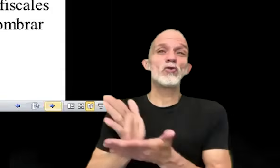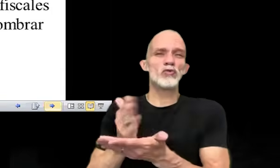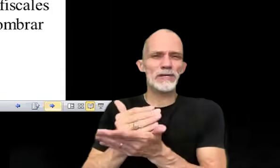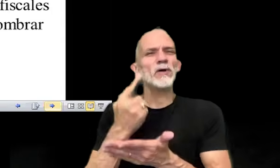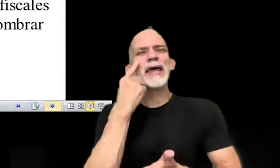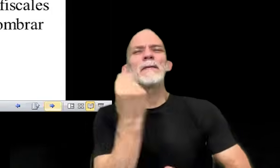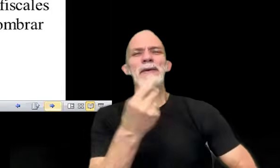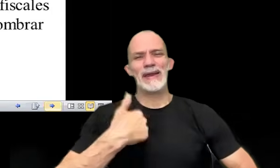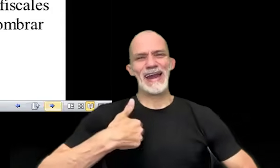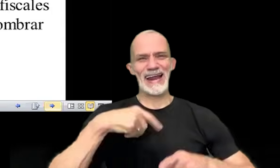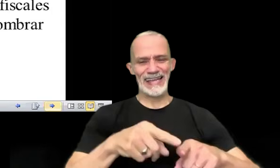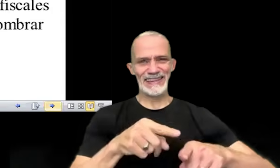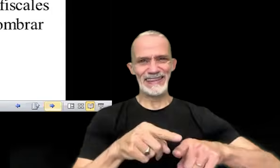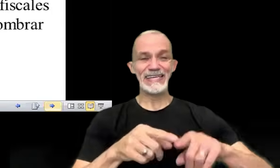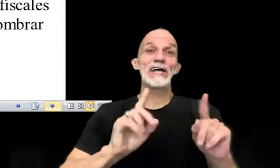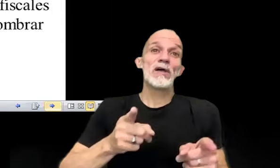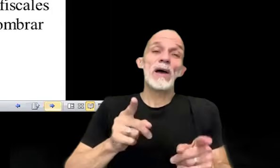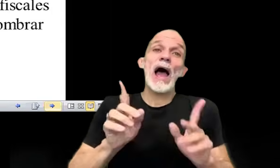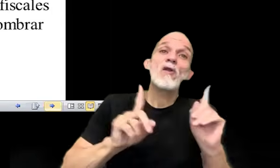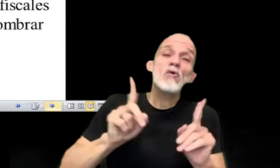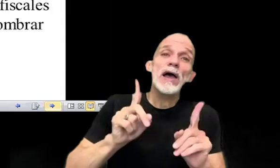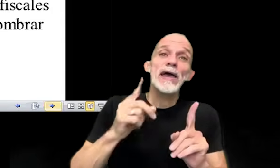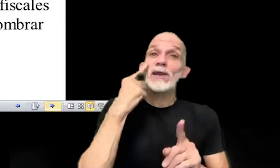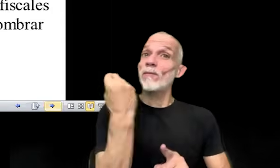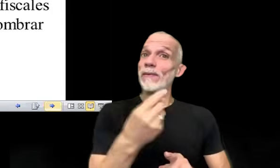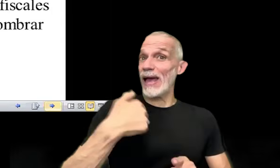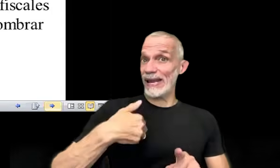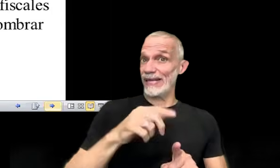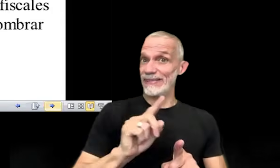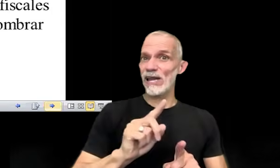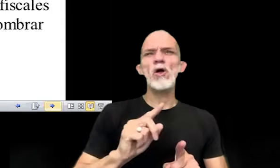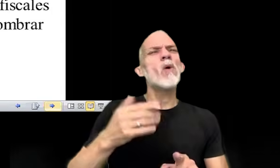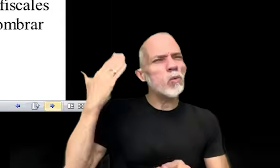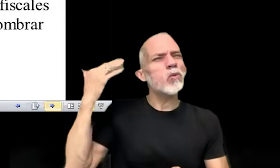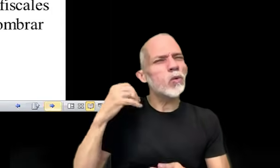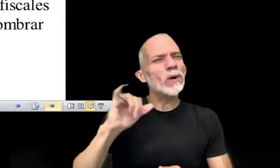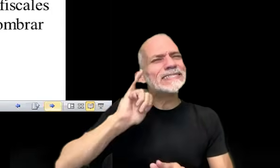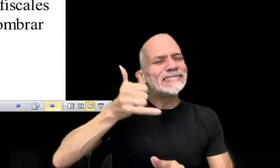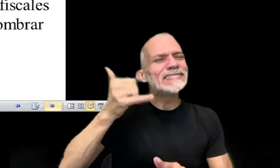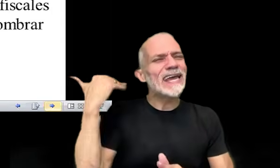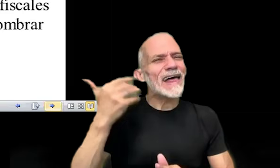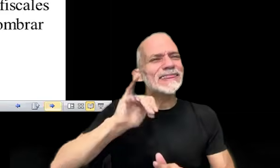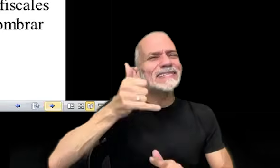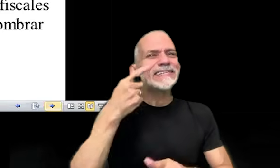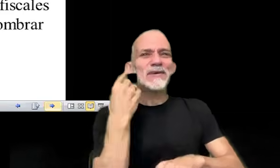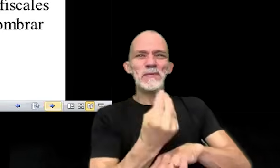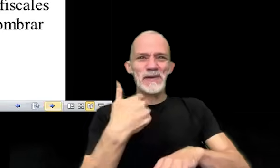el país, y aquellas que no eran residentes, pero lo fueron alguna vez,